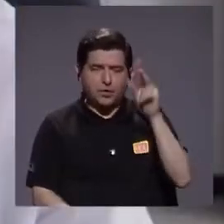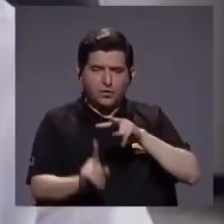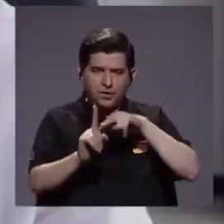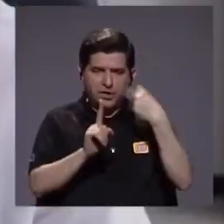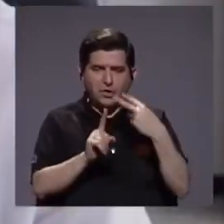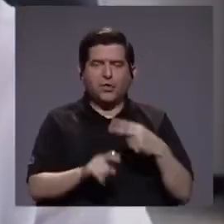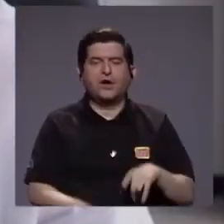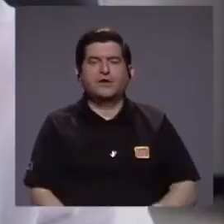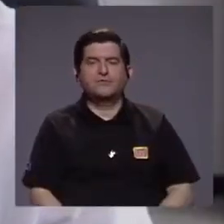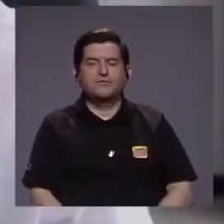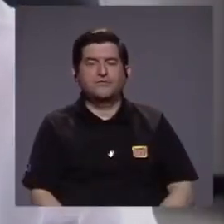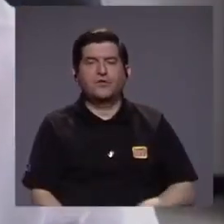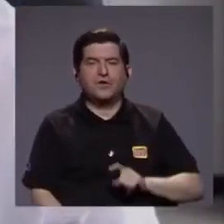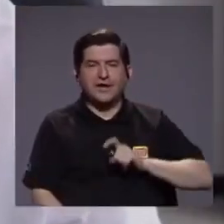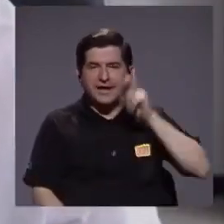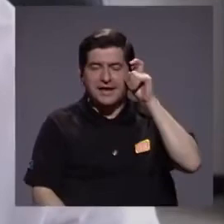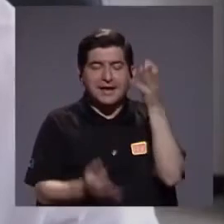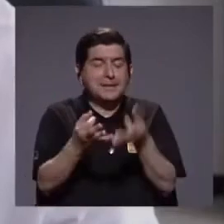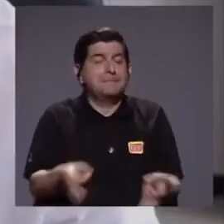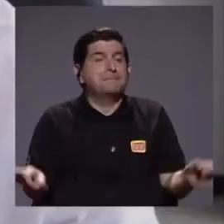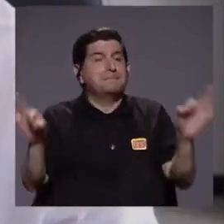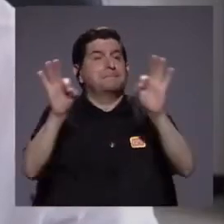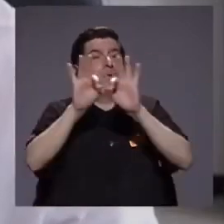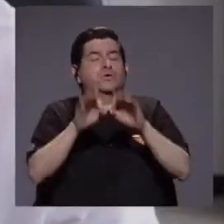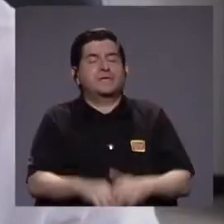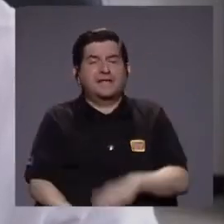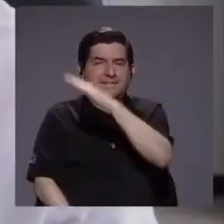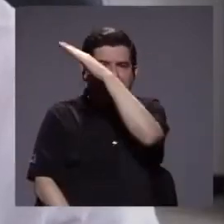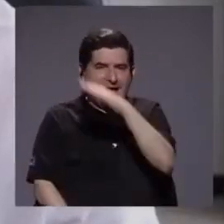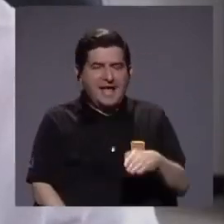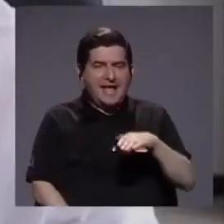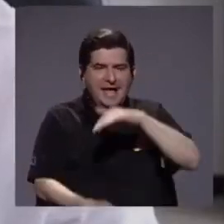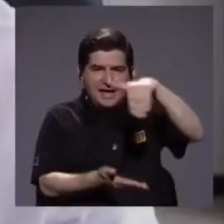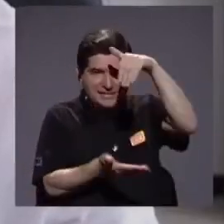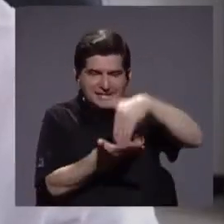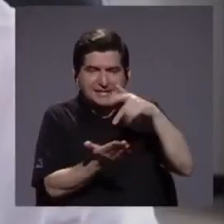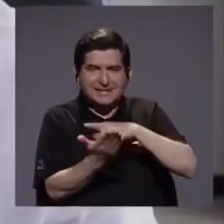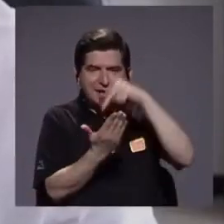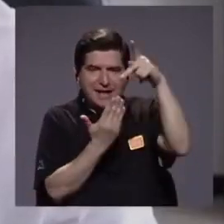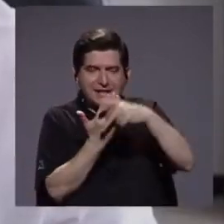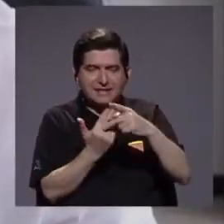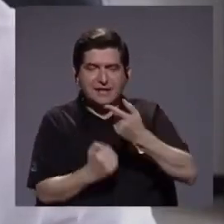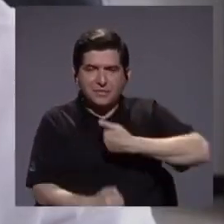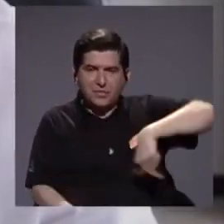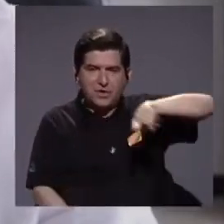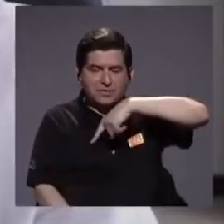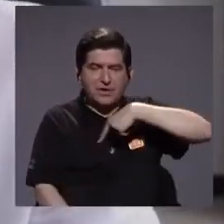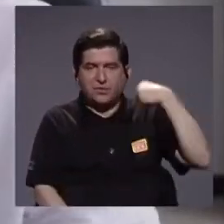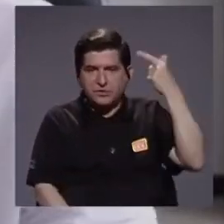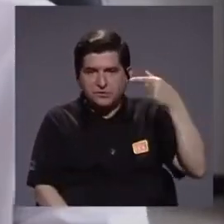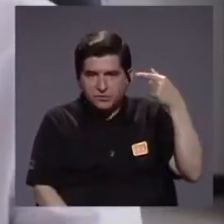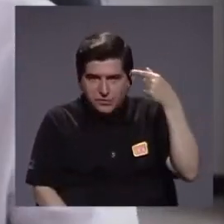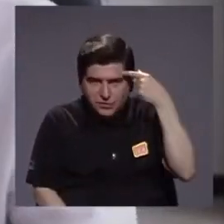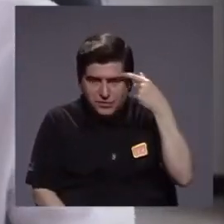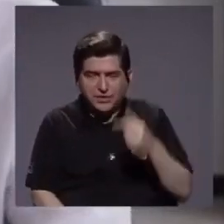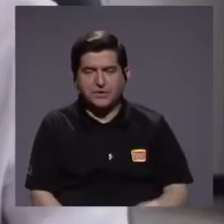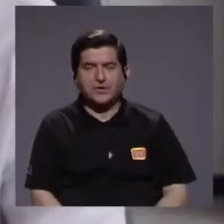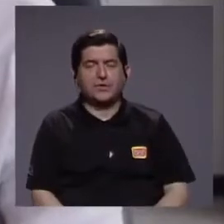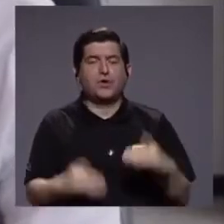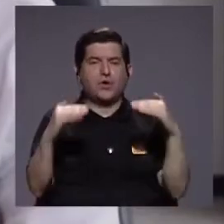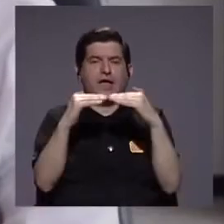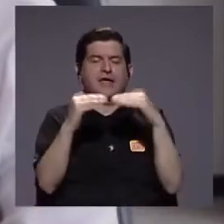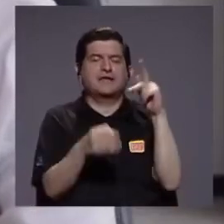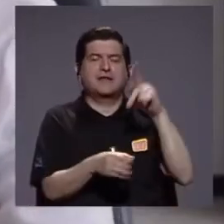género es uno de los ejes fundamentales, los ejes centrales de nuestro programa de gobierno para que tengamos equidad